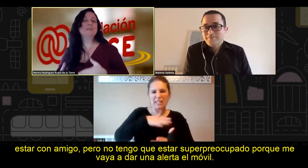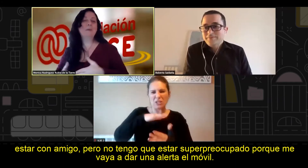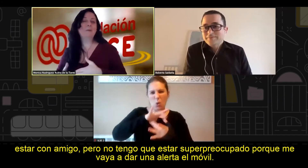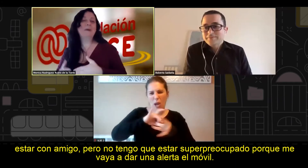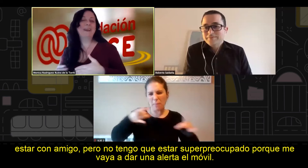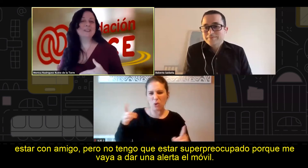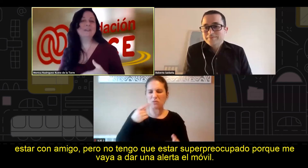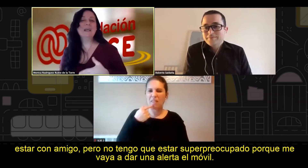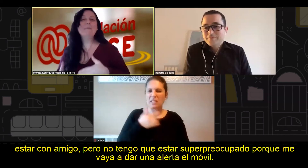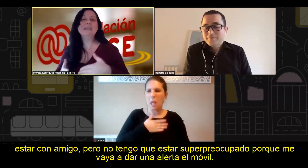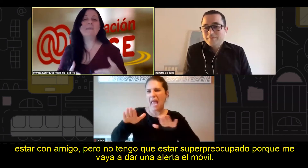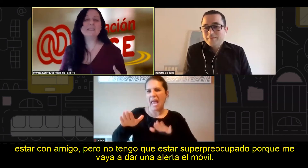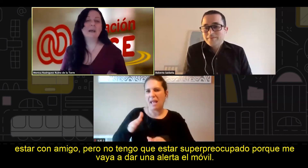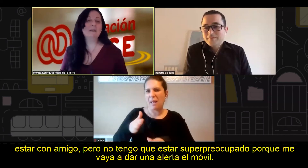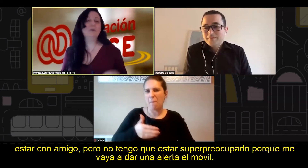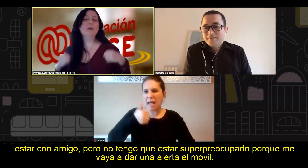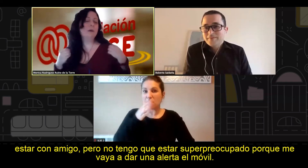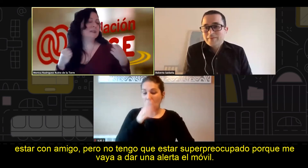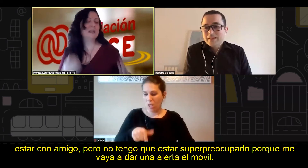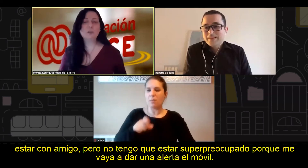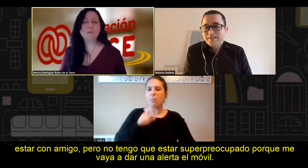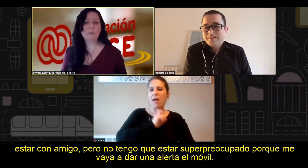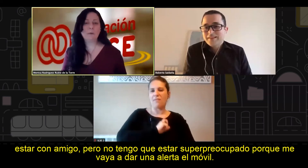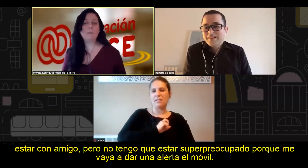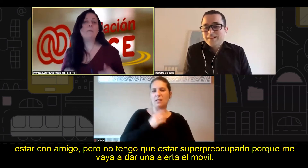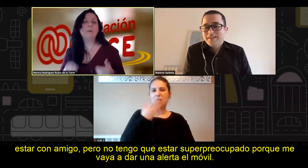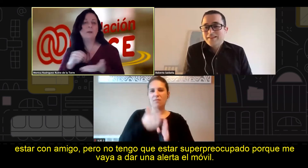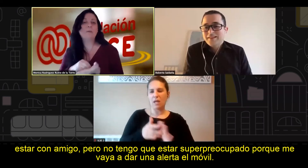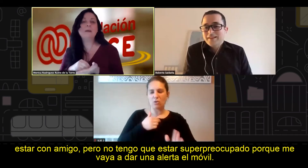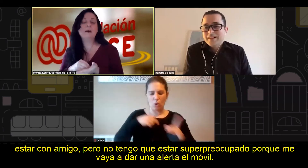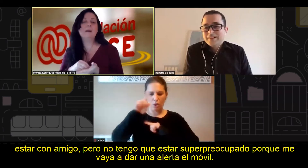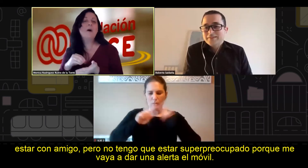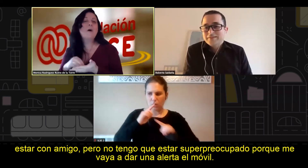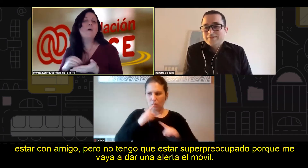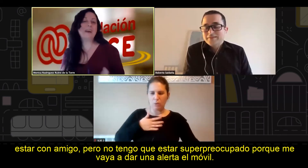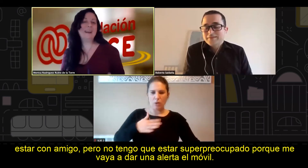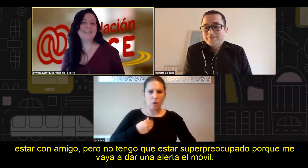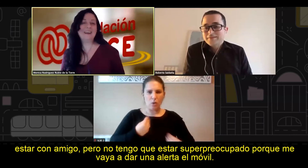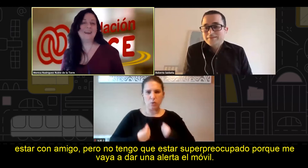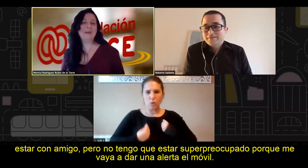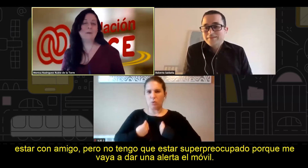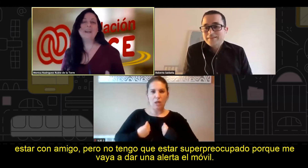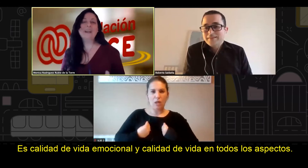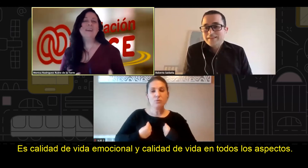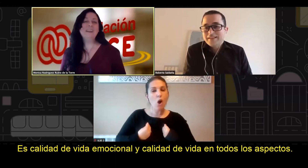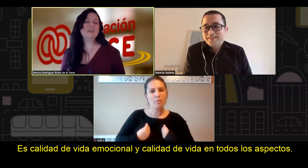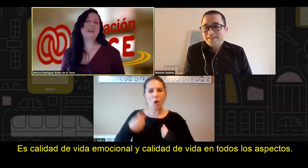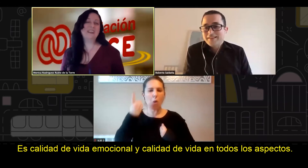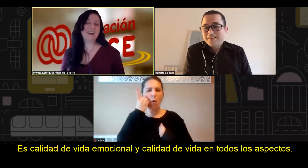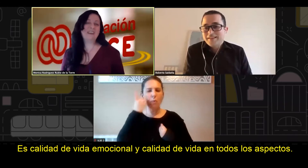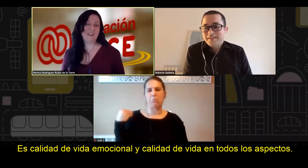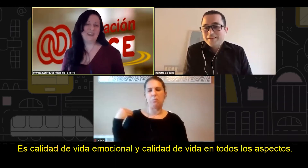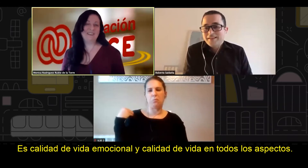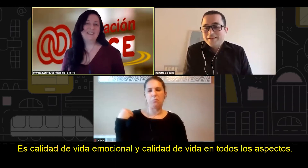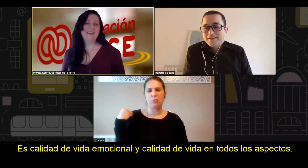más, pero para eso ya me está avisando, no tengo que estar súper preocupado porque me va a llegar una alerta al móvil. Y eso es calidad